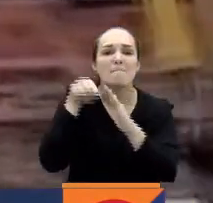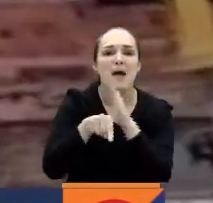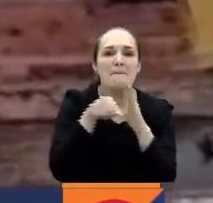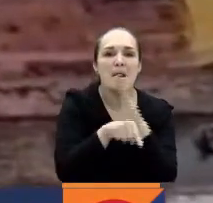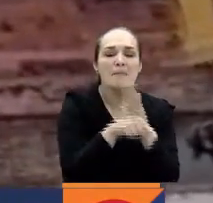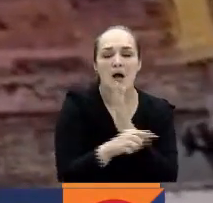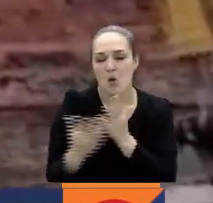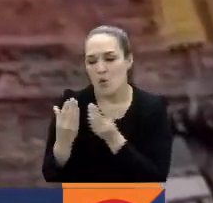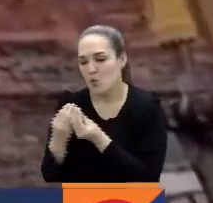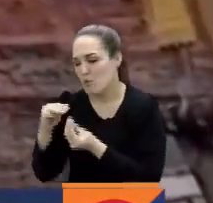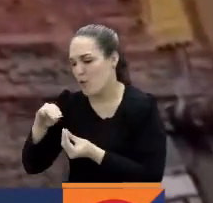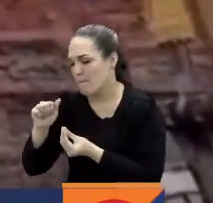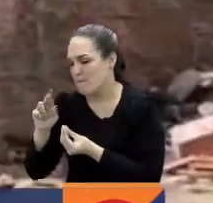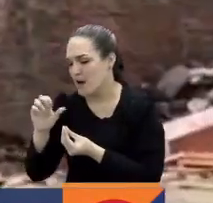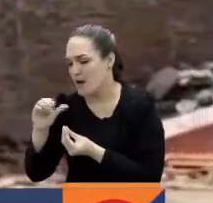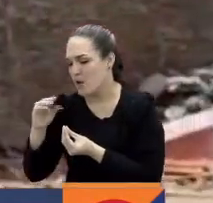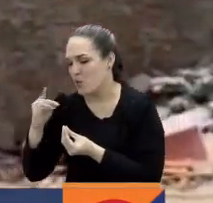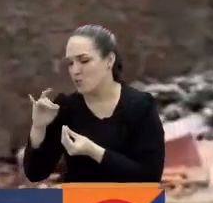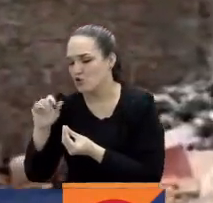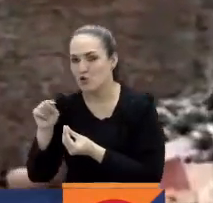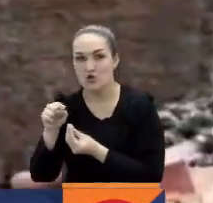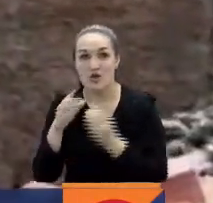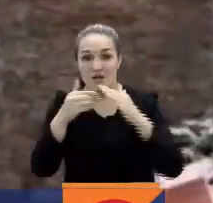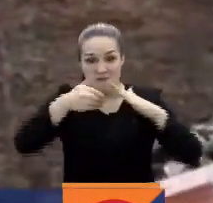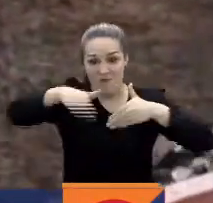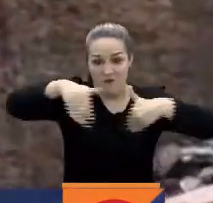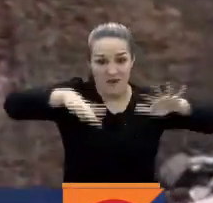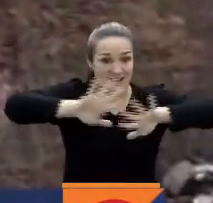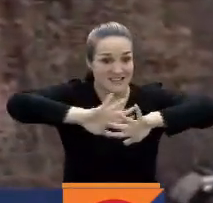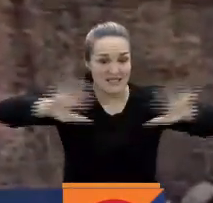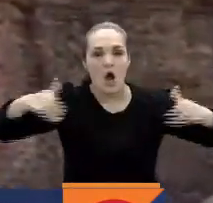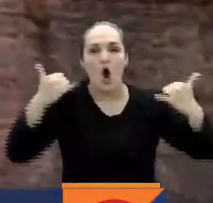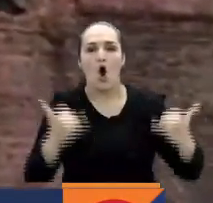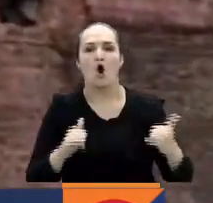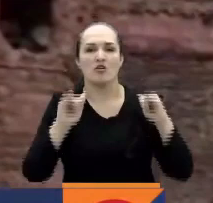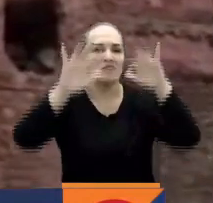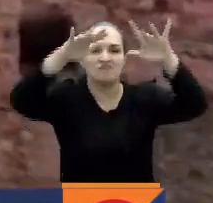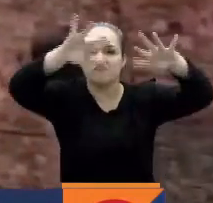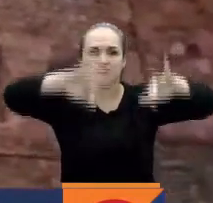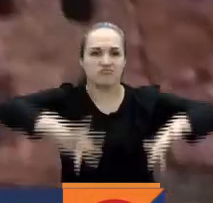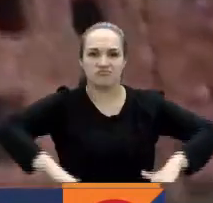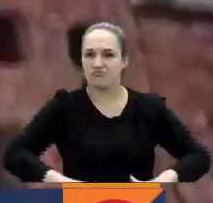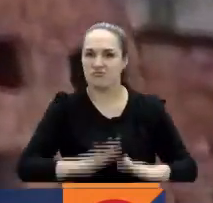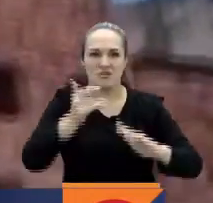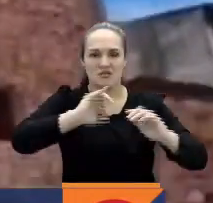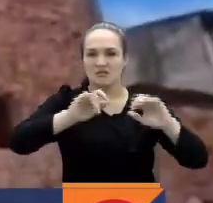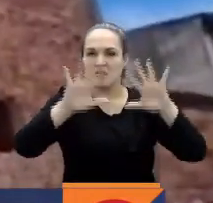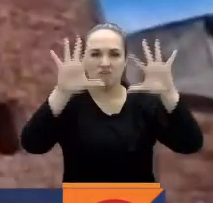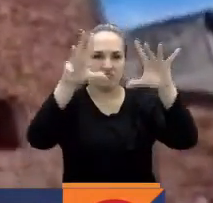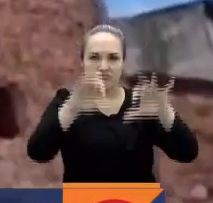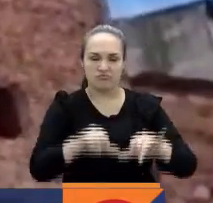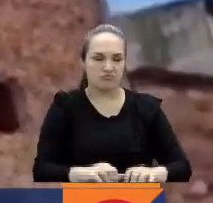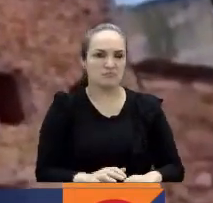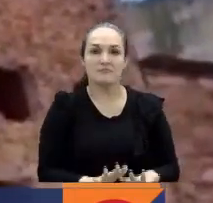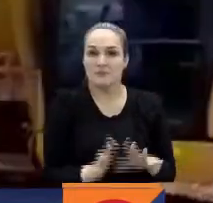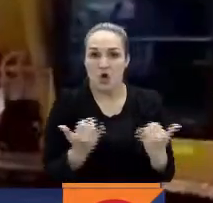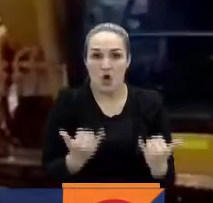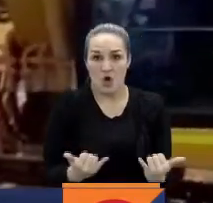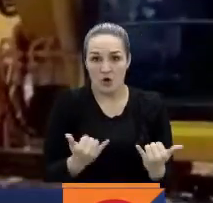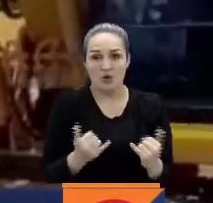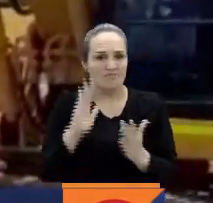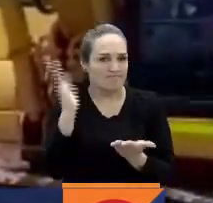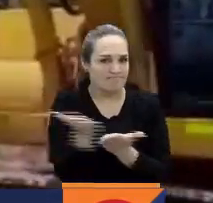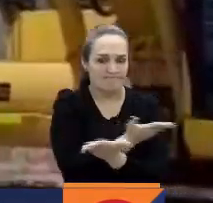Maracuchos, fue demolida hoy. La administración distrital aseguró que el predio era necesario para la